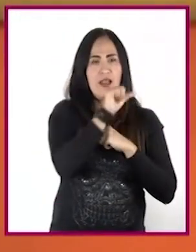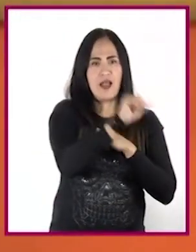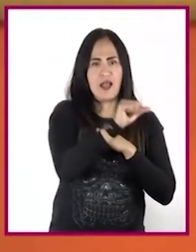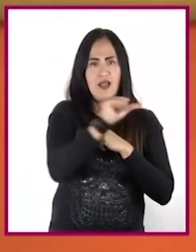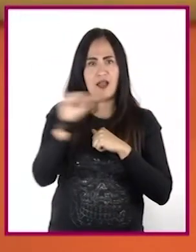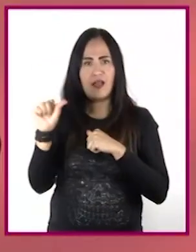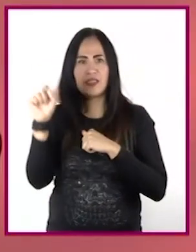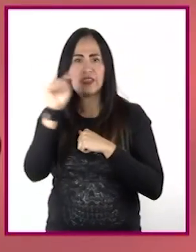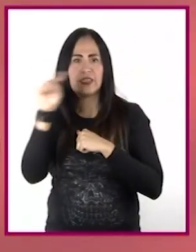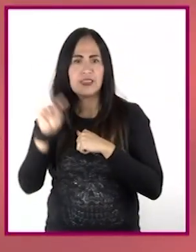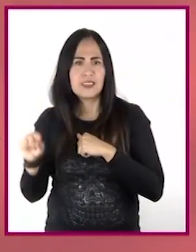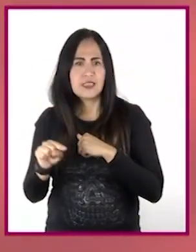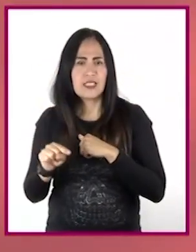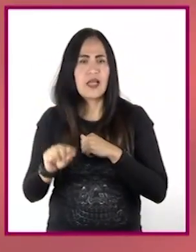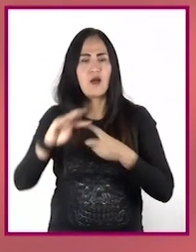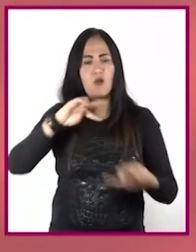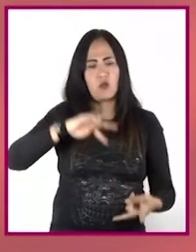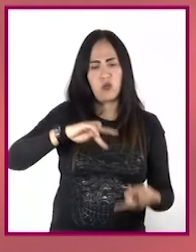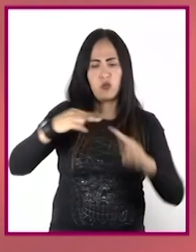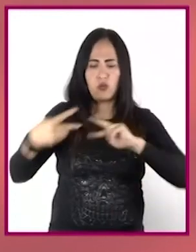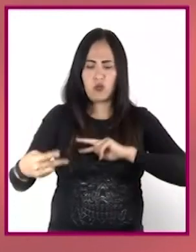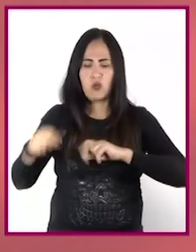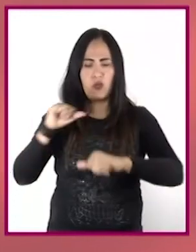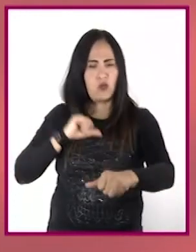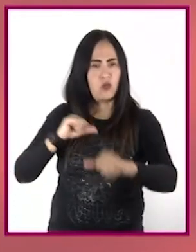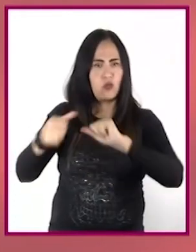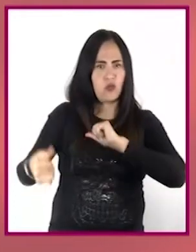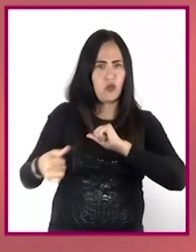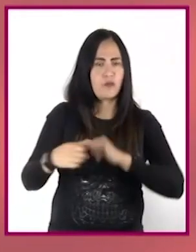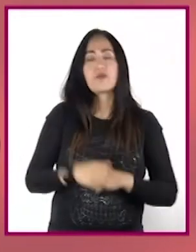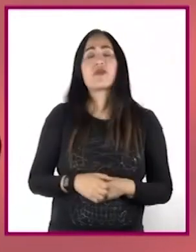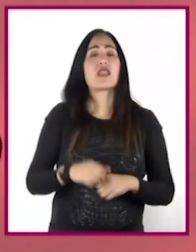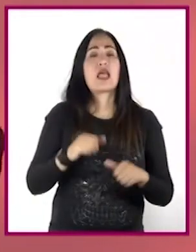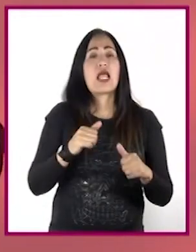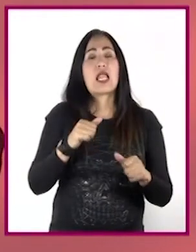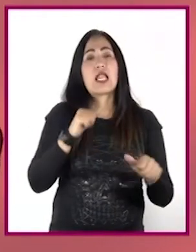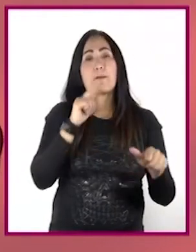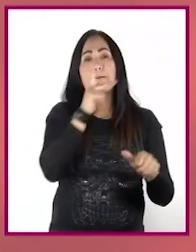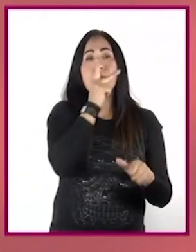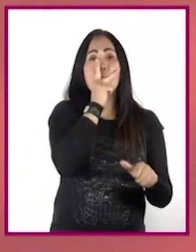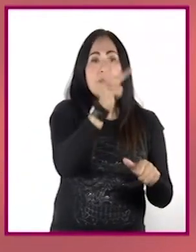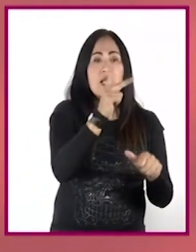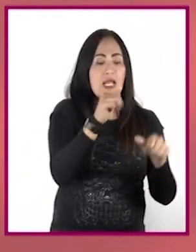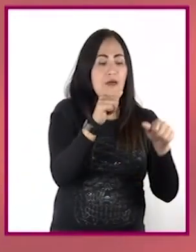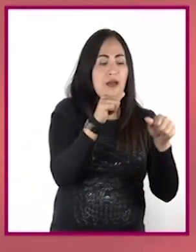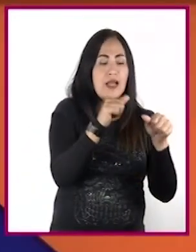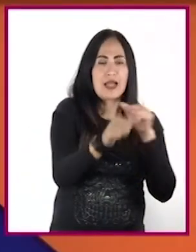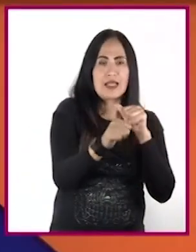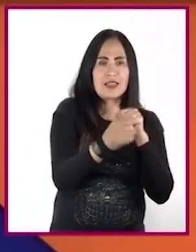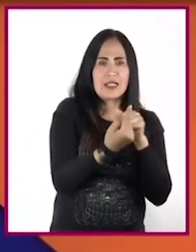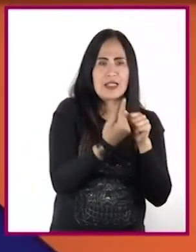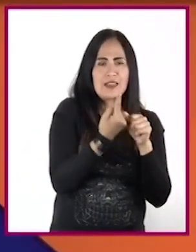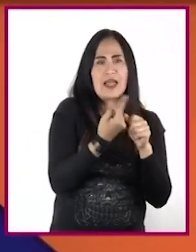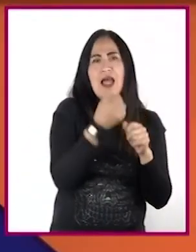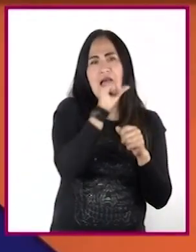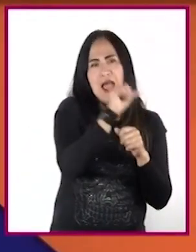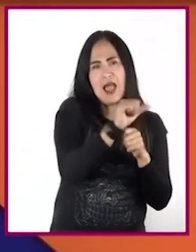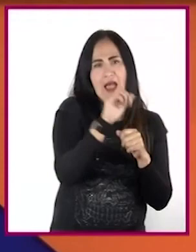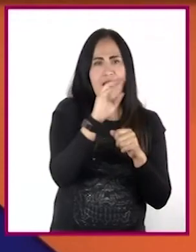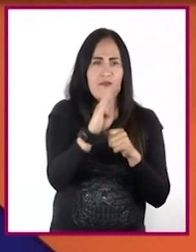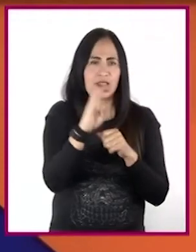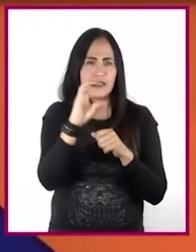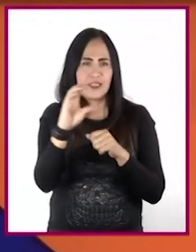diciendo temas en forma alternada y la inicial debe ser cada letra del alfabeto.